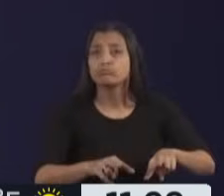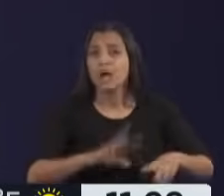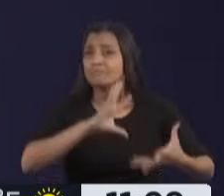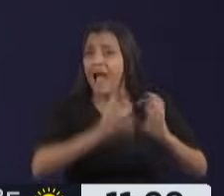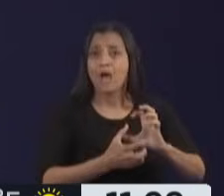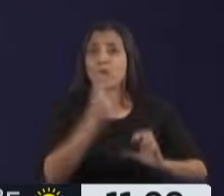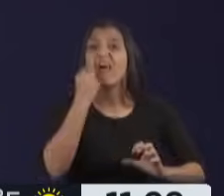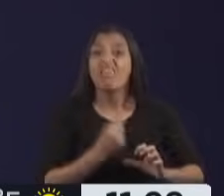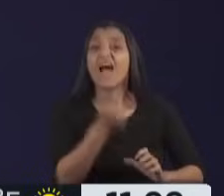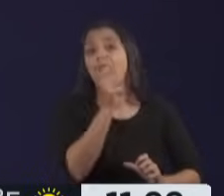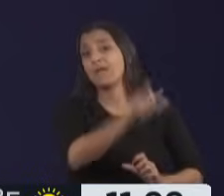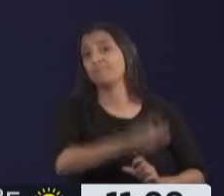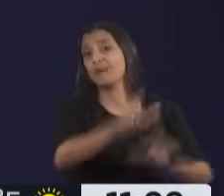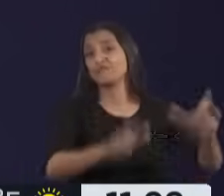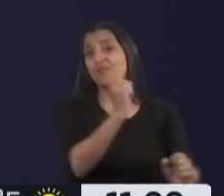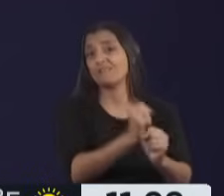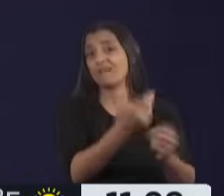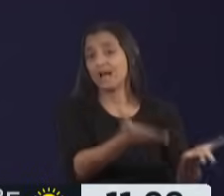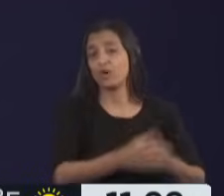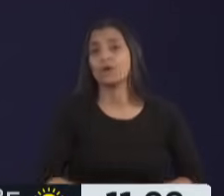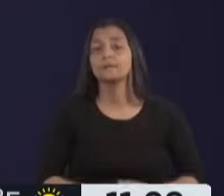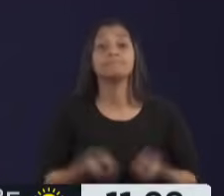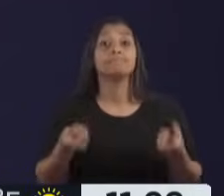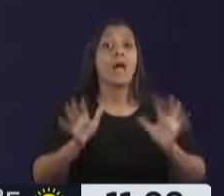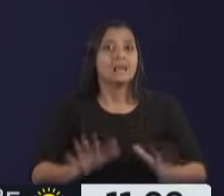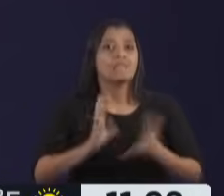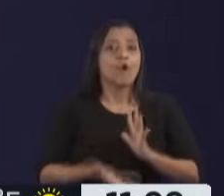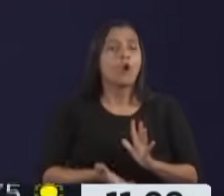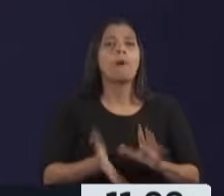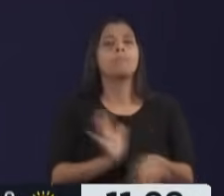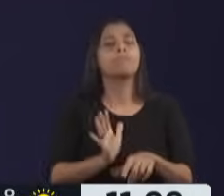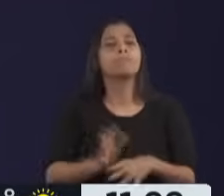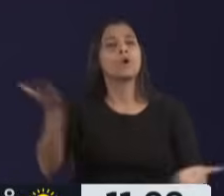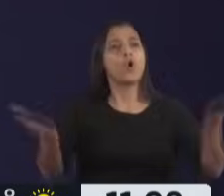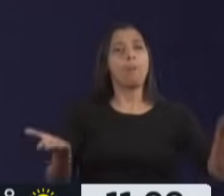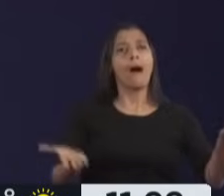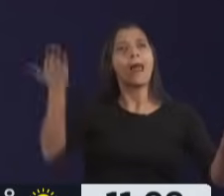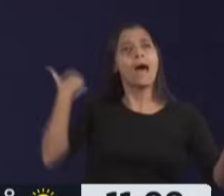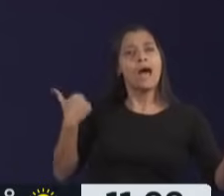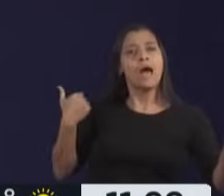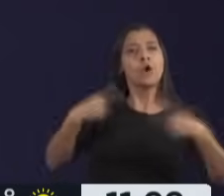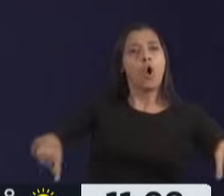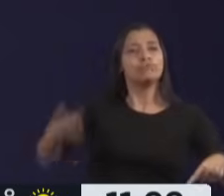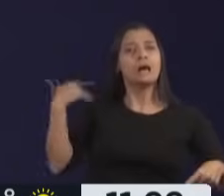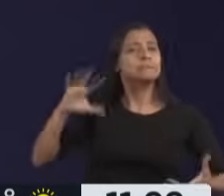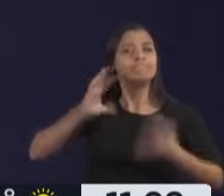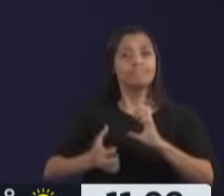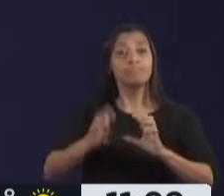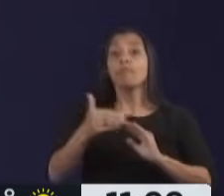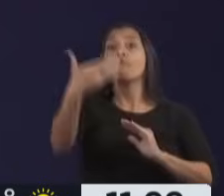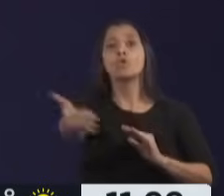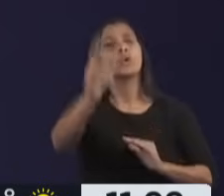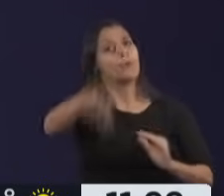día al trabajador. Esta dicotomía entre lo peor del pasado y la esperanza del futuro es la que vimos esta semana.